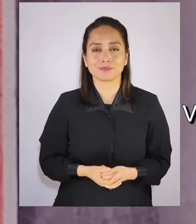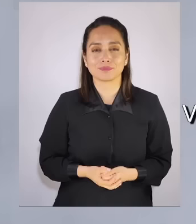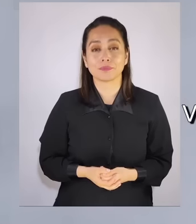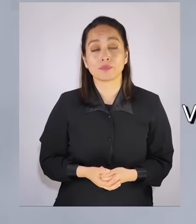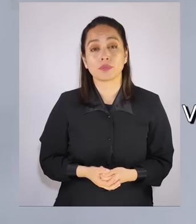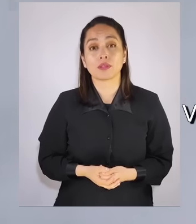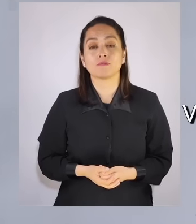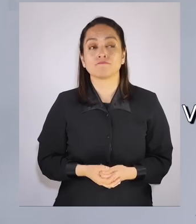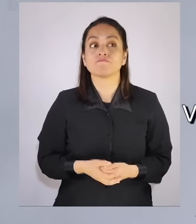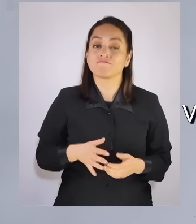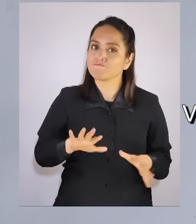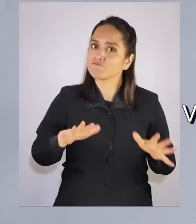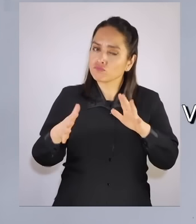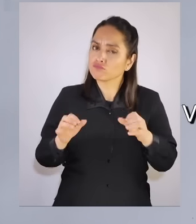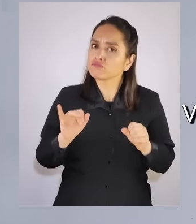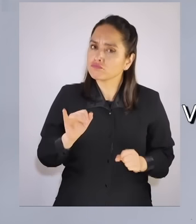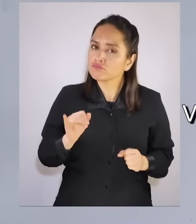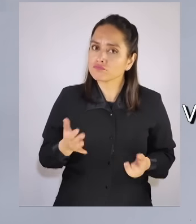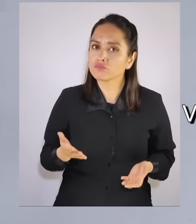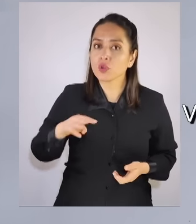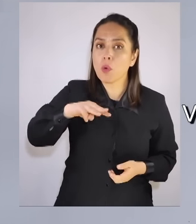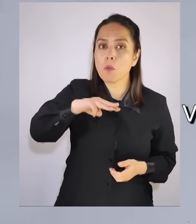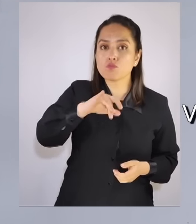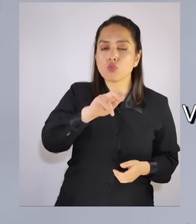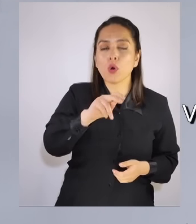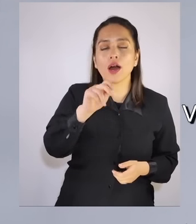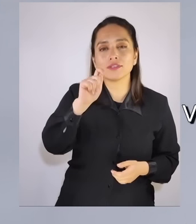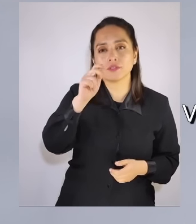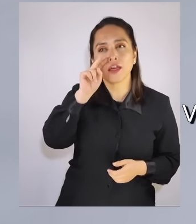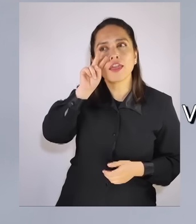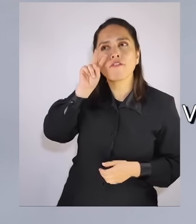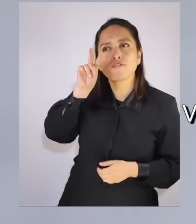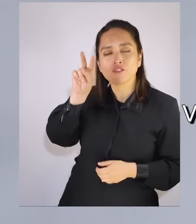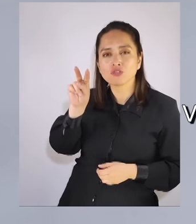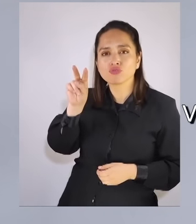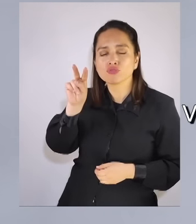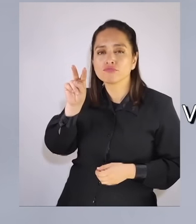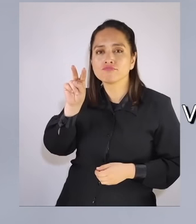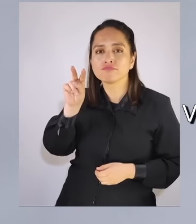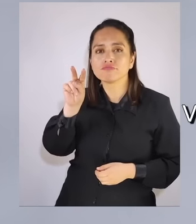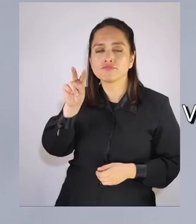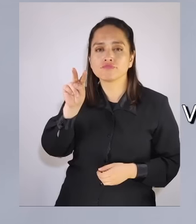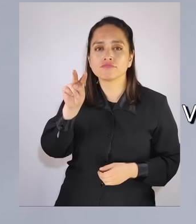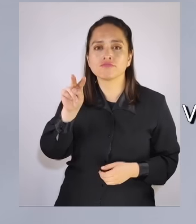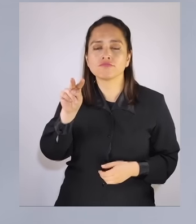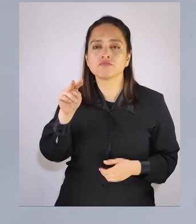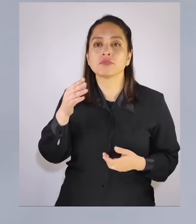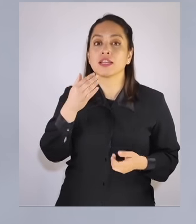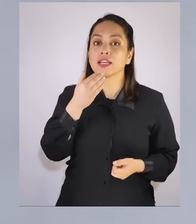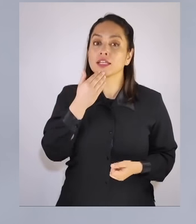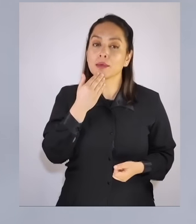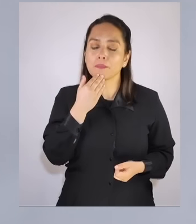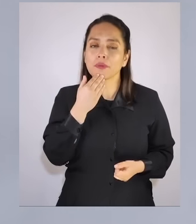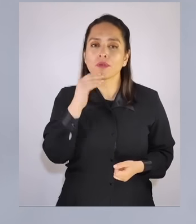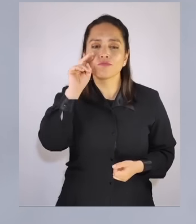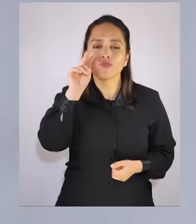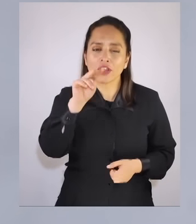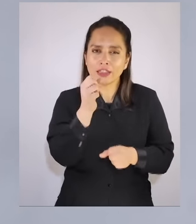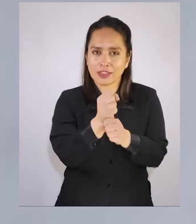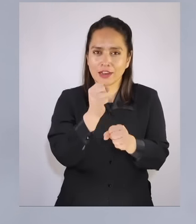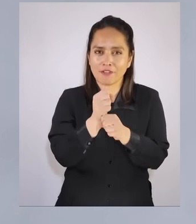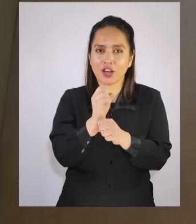Es muy probable que Juan Muat haya visto esto en persona, en particular también el trabajo